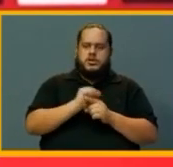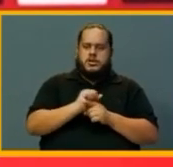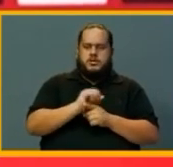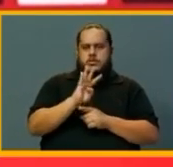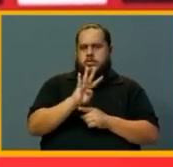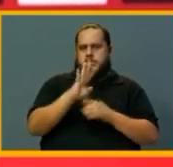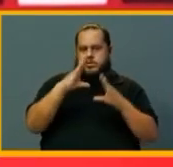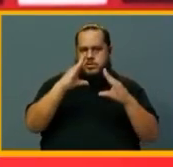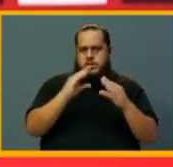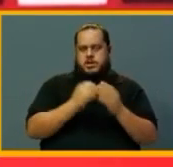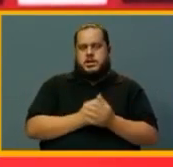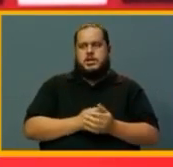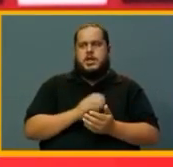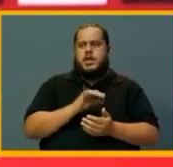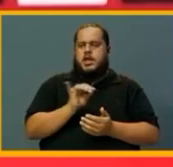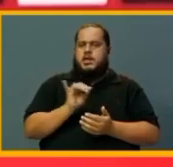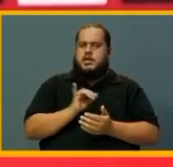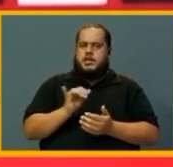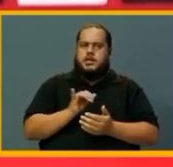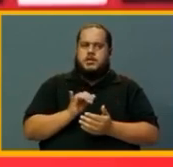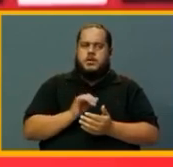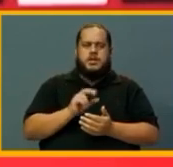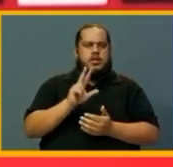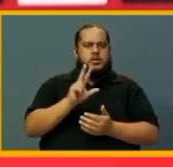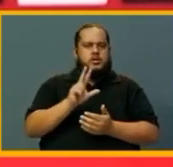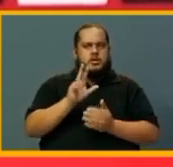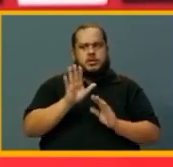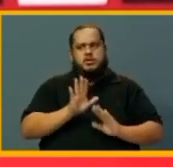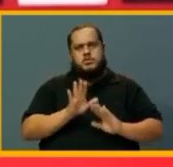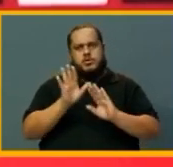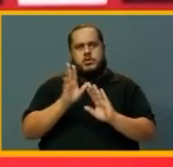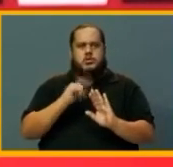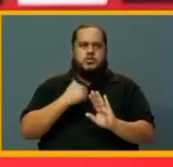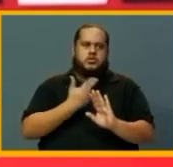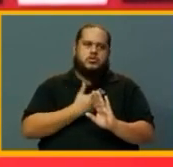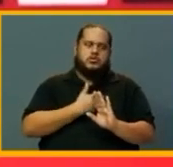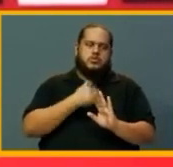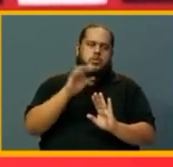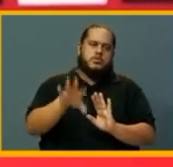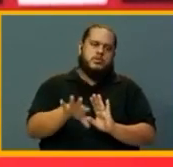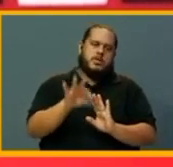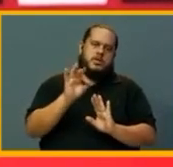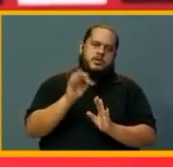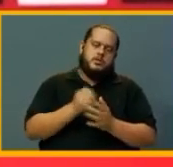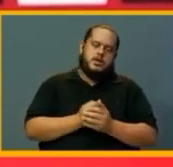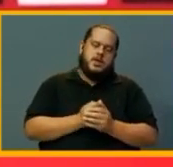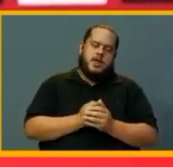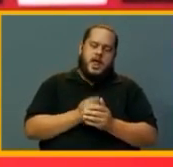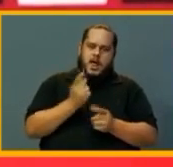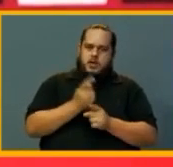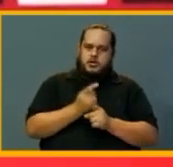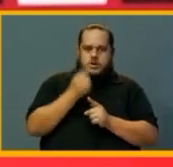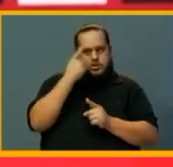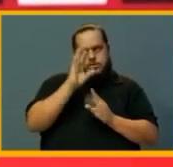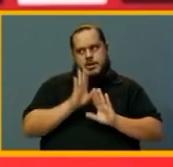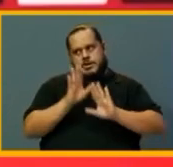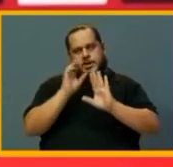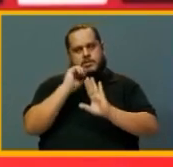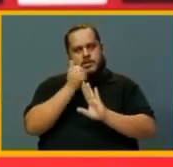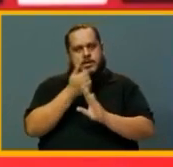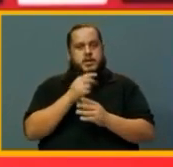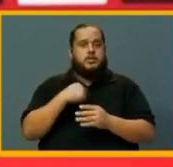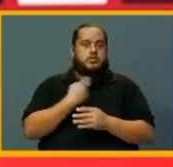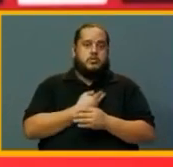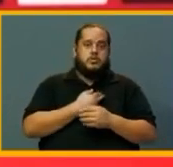y, como le digo, igual de los tres porteros, nosotros vamos a escoger al indicado para atajar mañana. Nosotros vamos a hacer